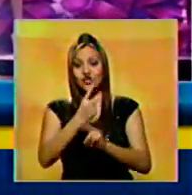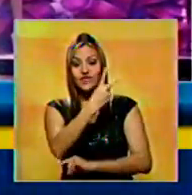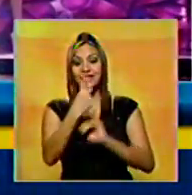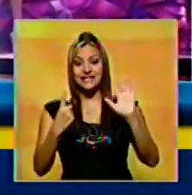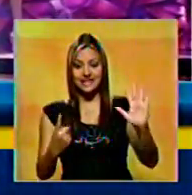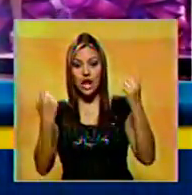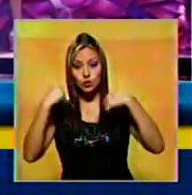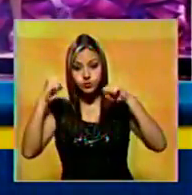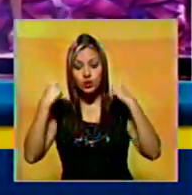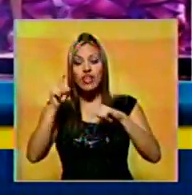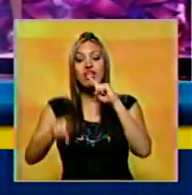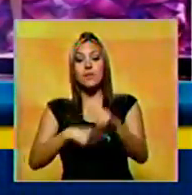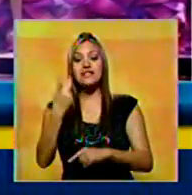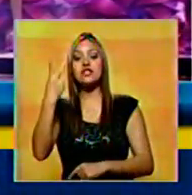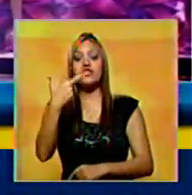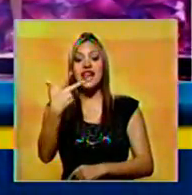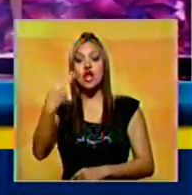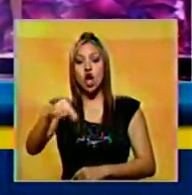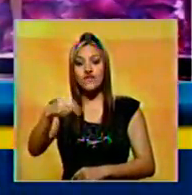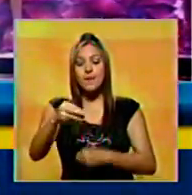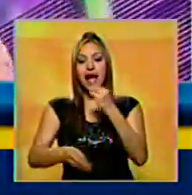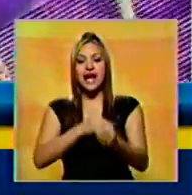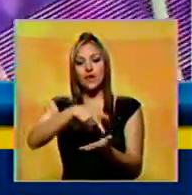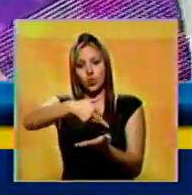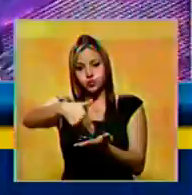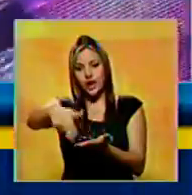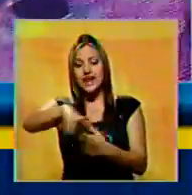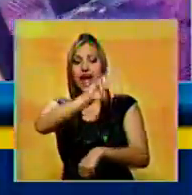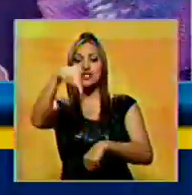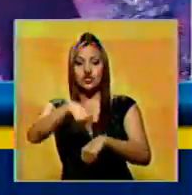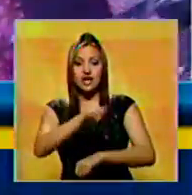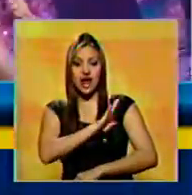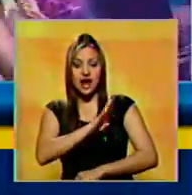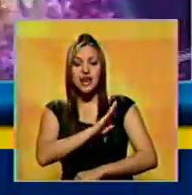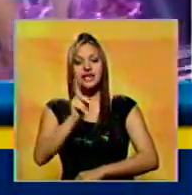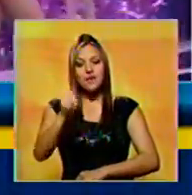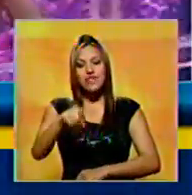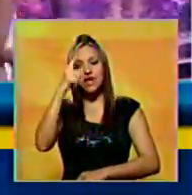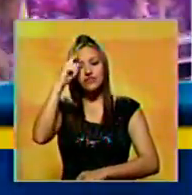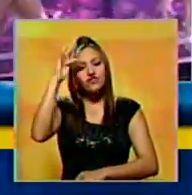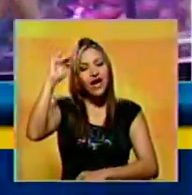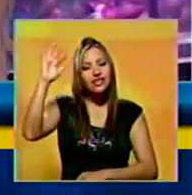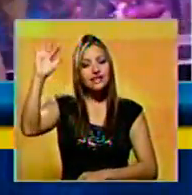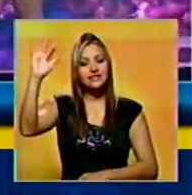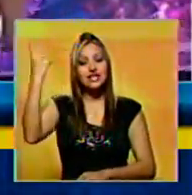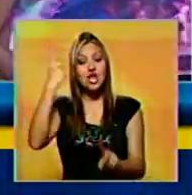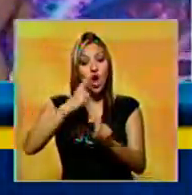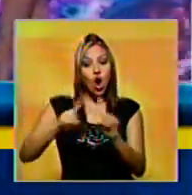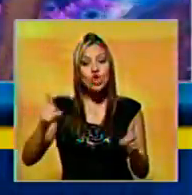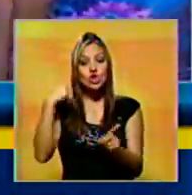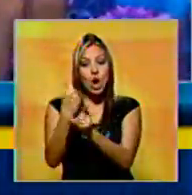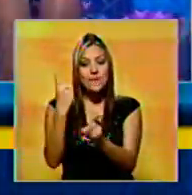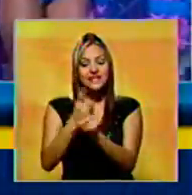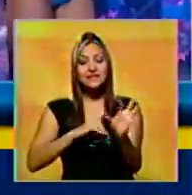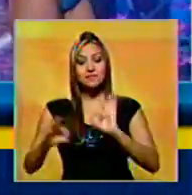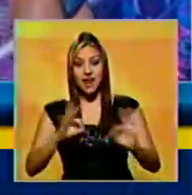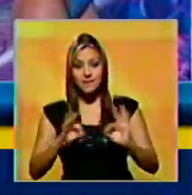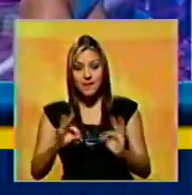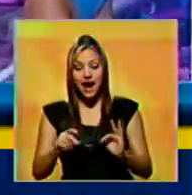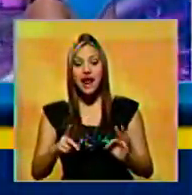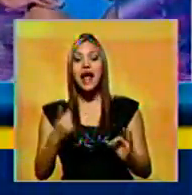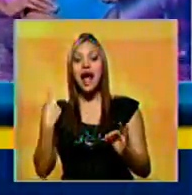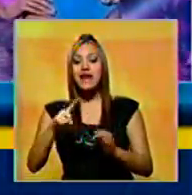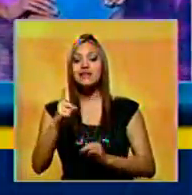26. Luego, el 3 de noviembre, se realizarán los desfiles de trajes nacionales y fantasía, mientras que otras competencias preliminares y una subasta